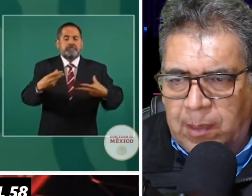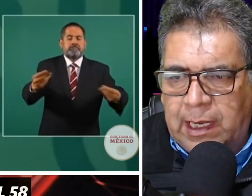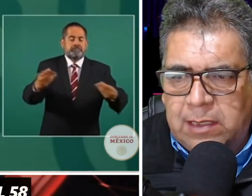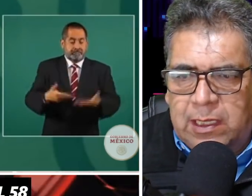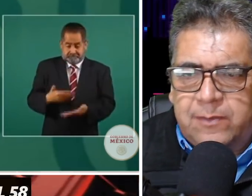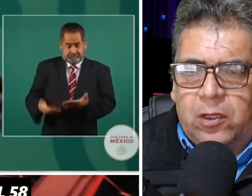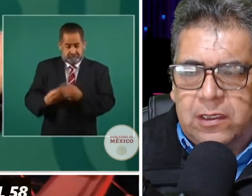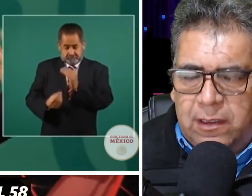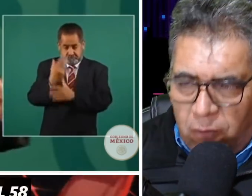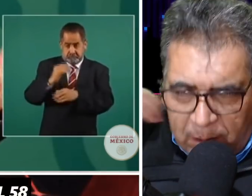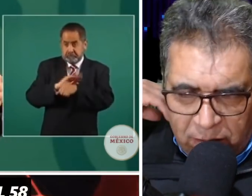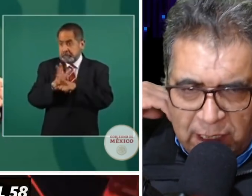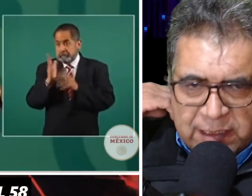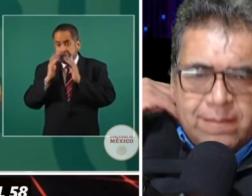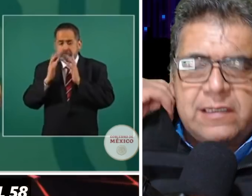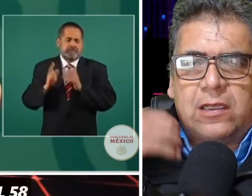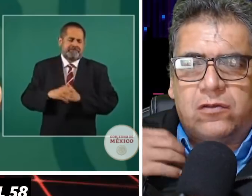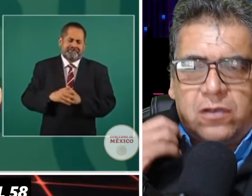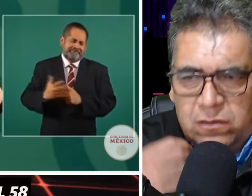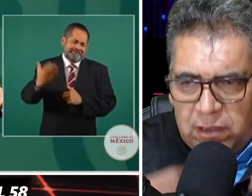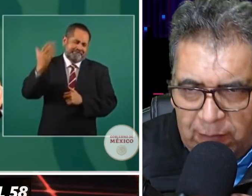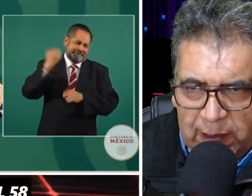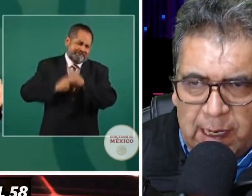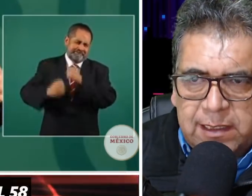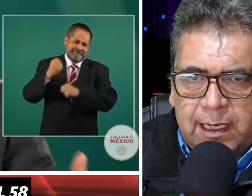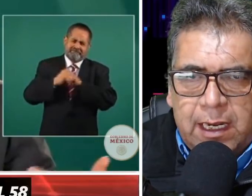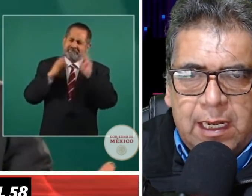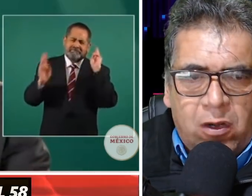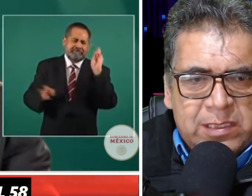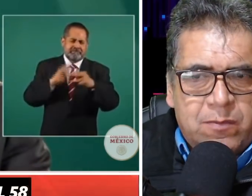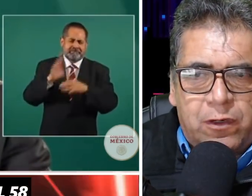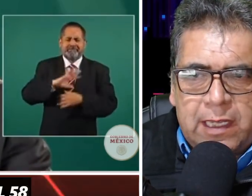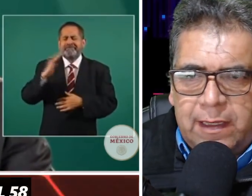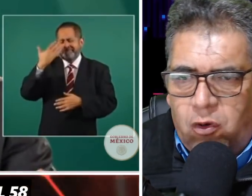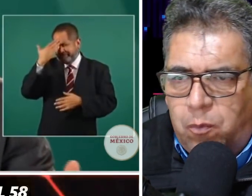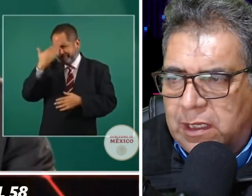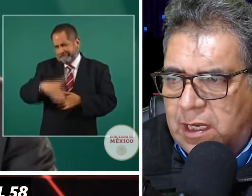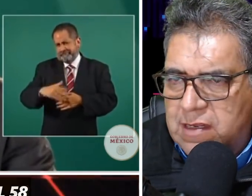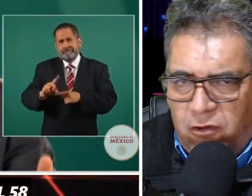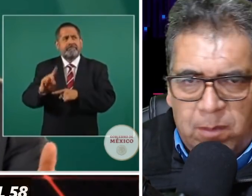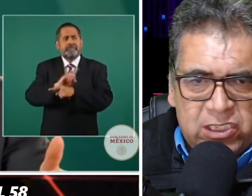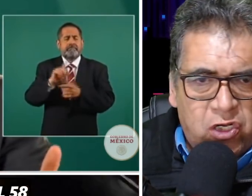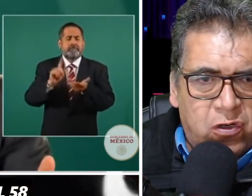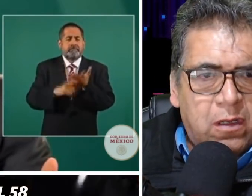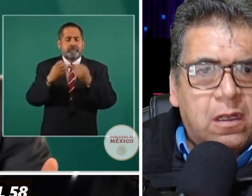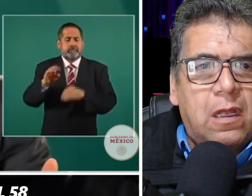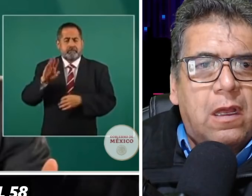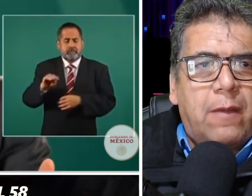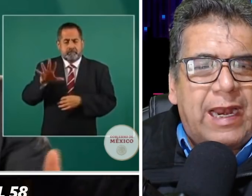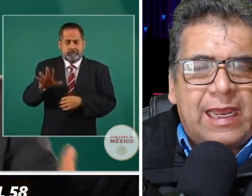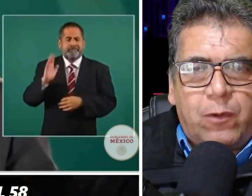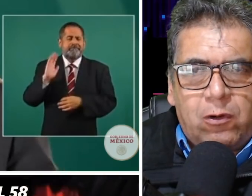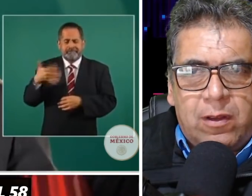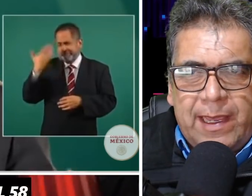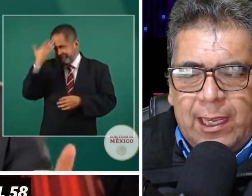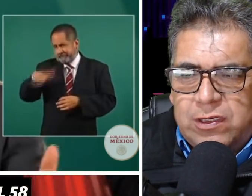y amigas, me despido de esta información. Ya sabes, si te gustó, suscríbete a este canal y lo más importante, comparte la información para